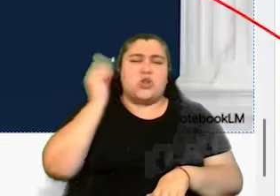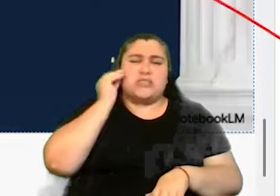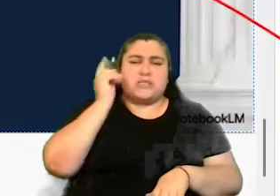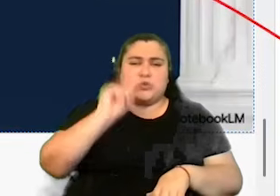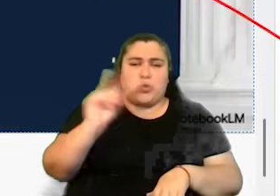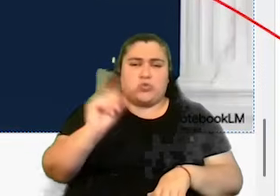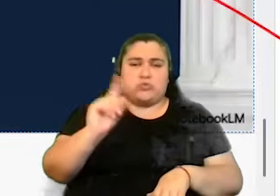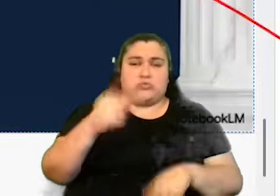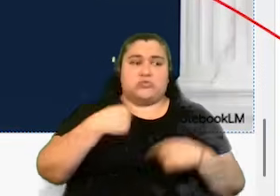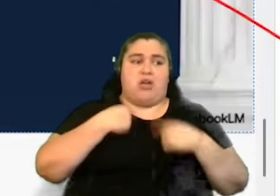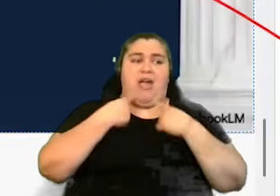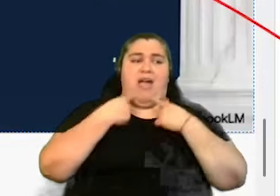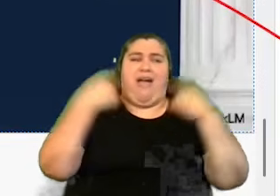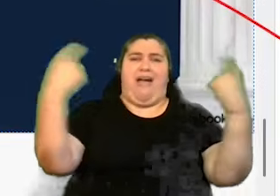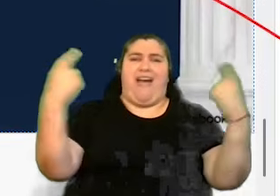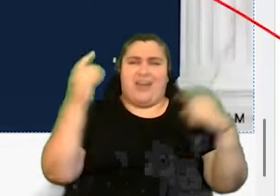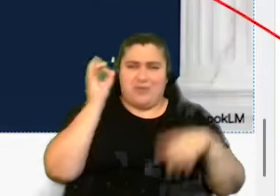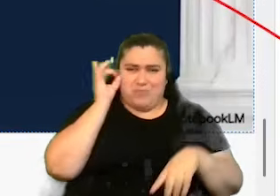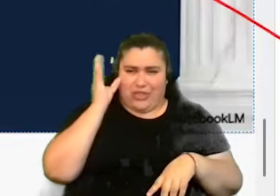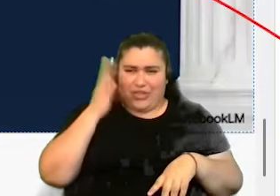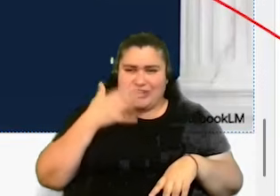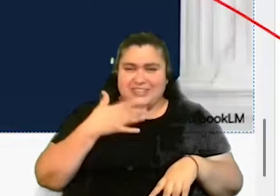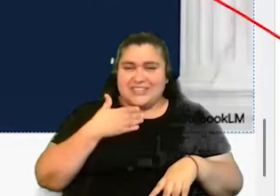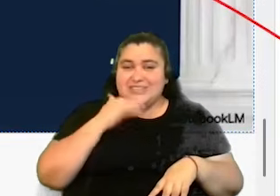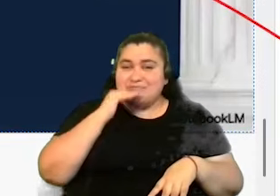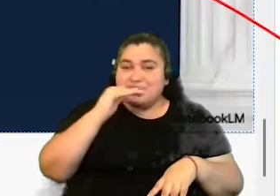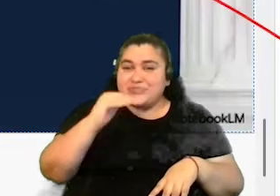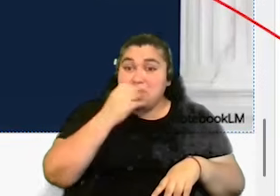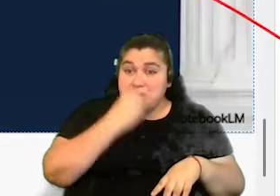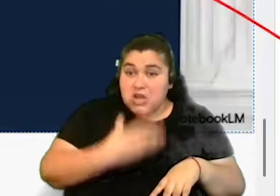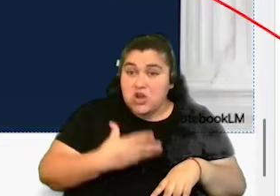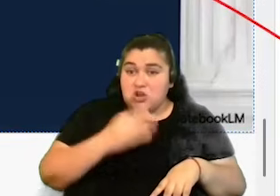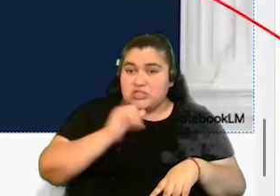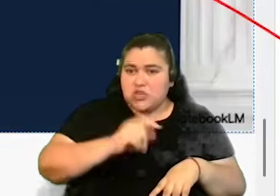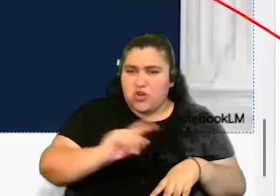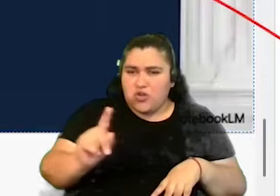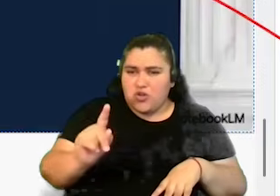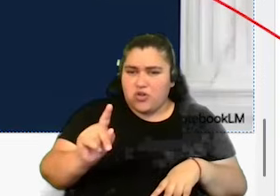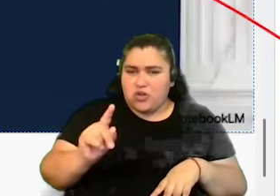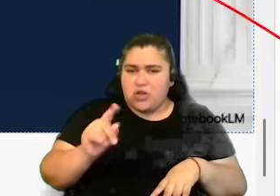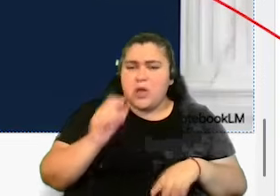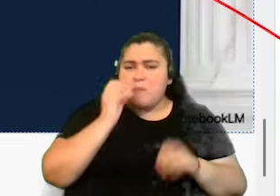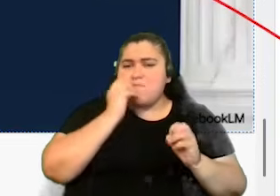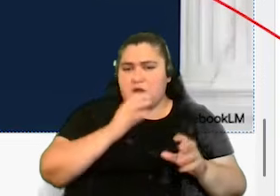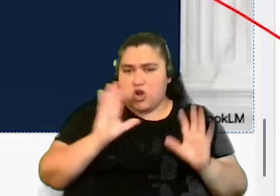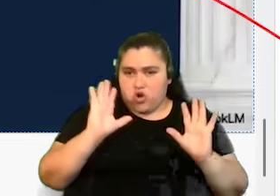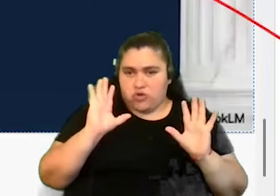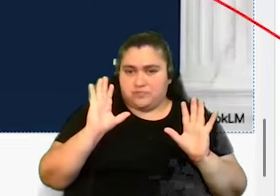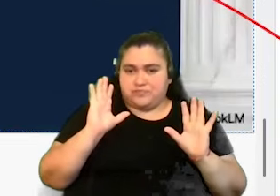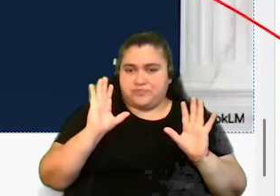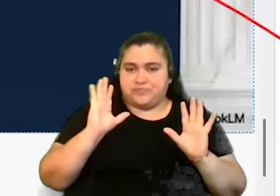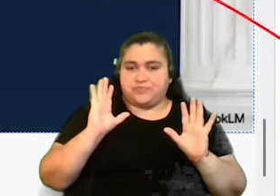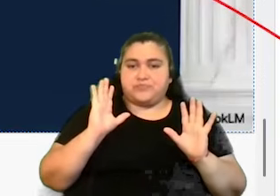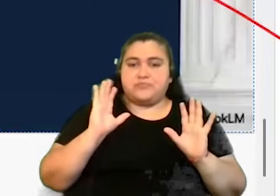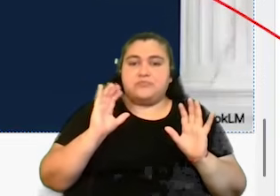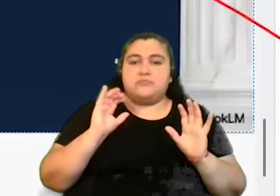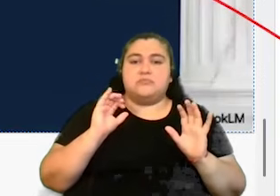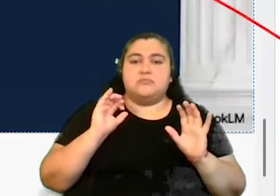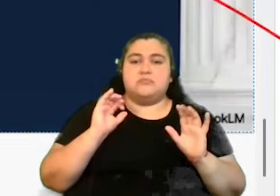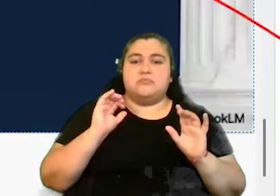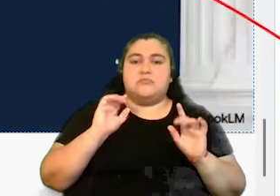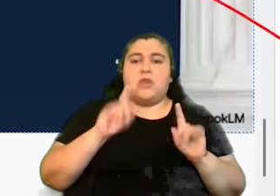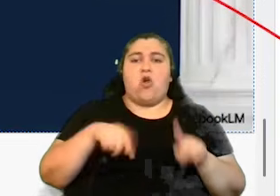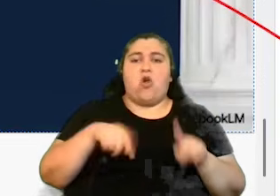a los gritos yo acá, no sé, ahí, Sí, ¿está mejor? un poco mejor, sí. Tenemos otra acá,